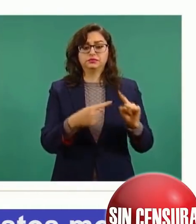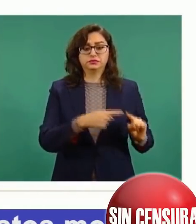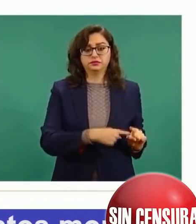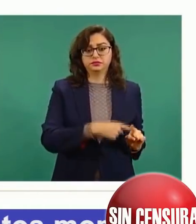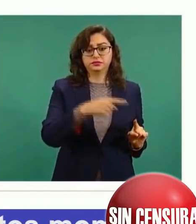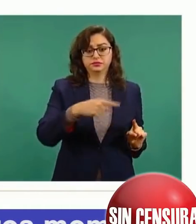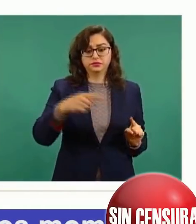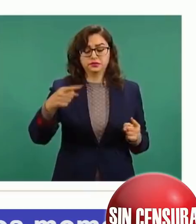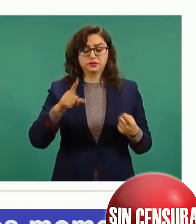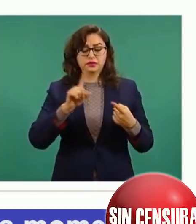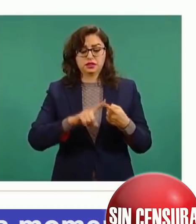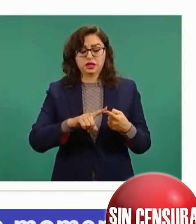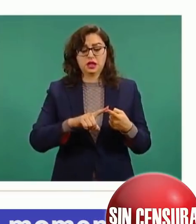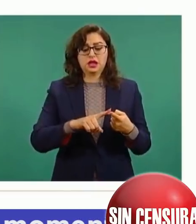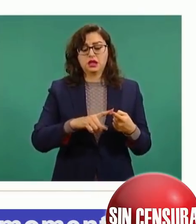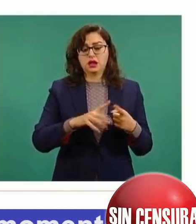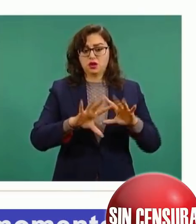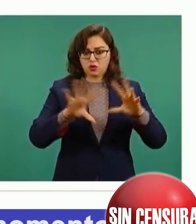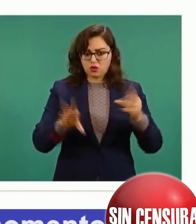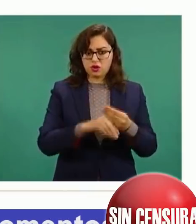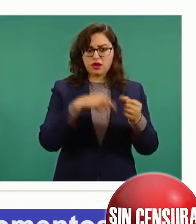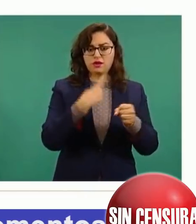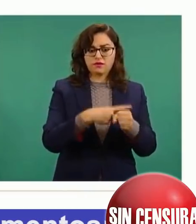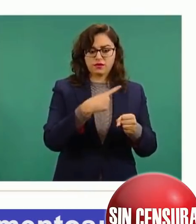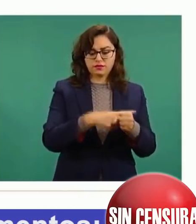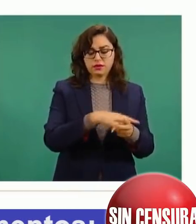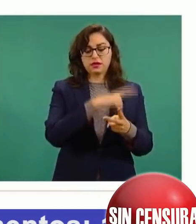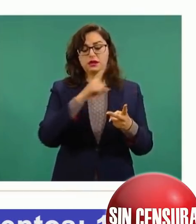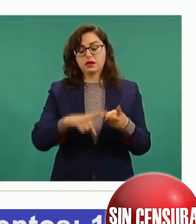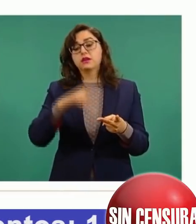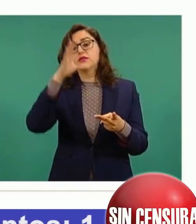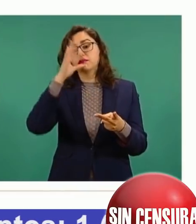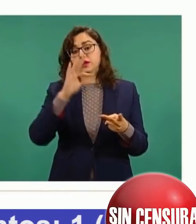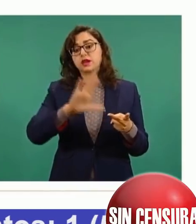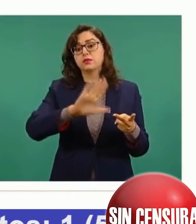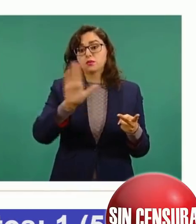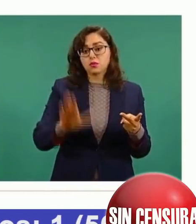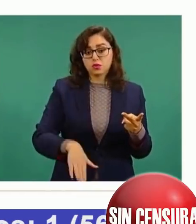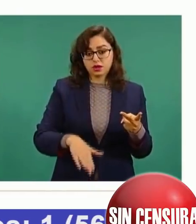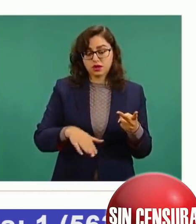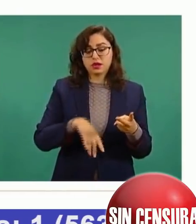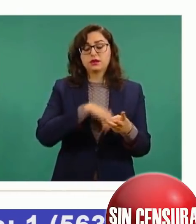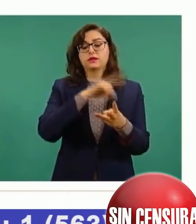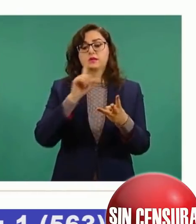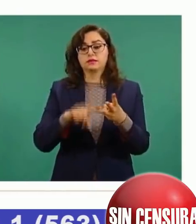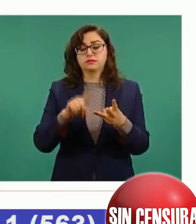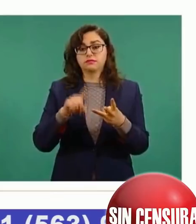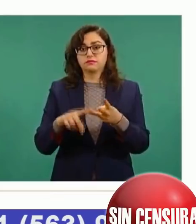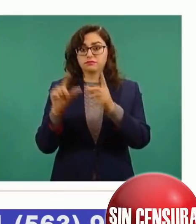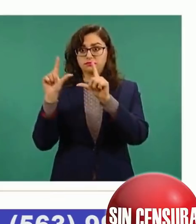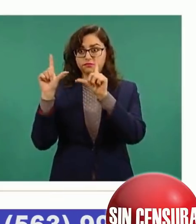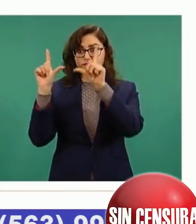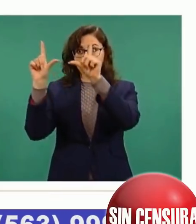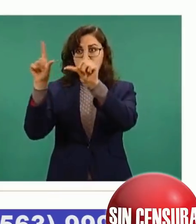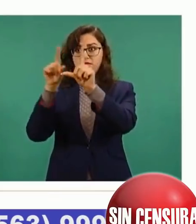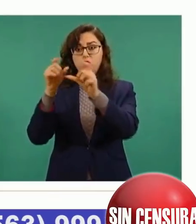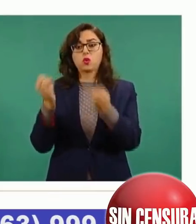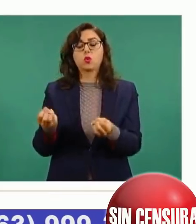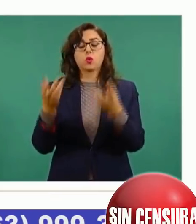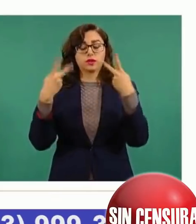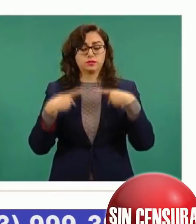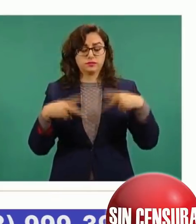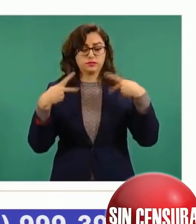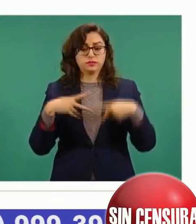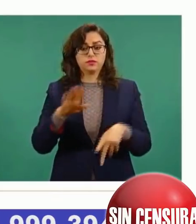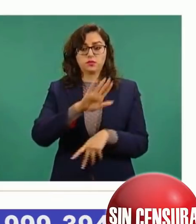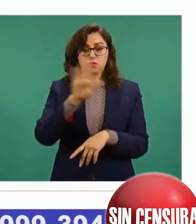de defunciones, y en las que son estatales se verá aquí un recuadro en color verde que muestra la curva de defunciones. Y el